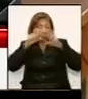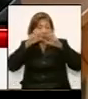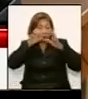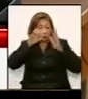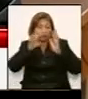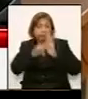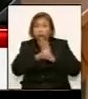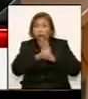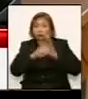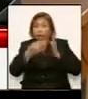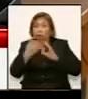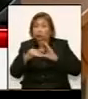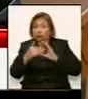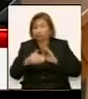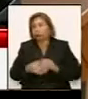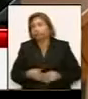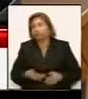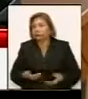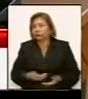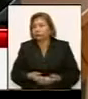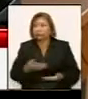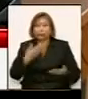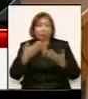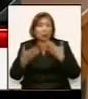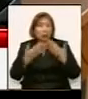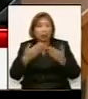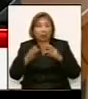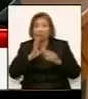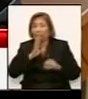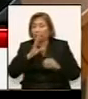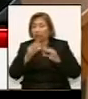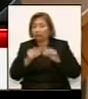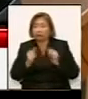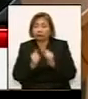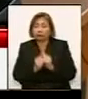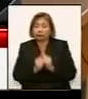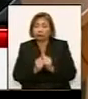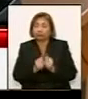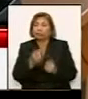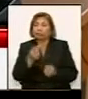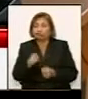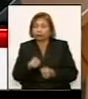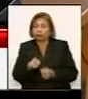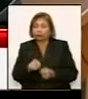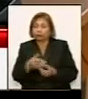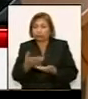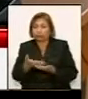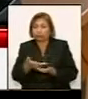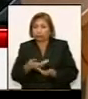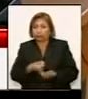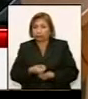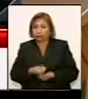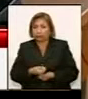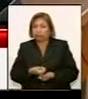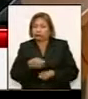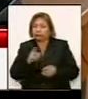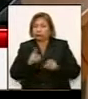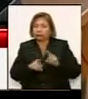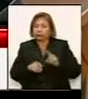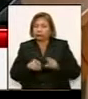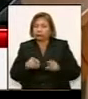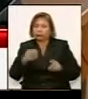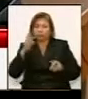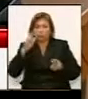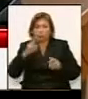consentimiento en base a conversaciones posteriores que hemos tenido con activistas sabemos que esto está siendo bien recibido pero hay algunas hay algunos